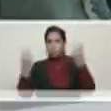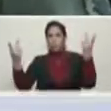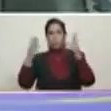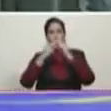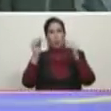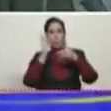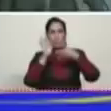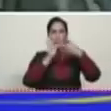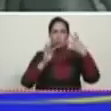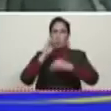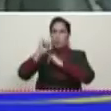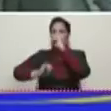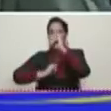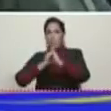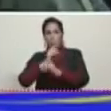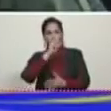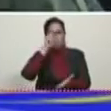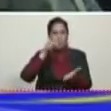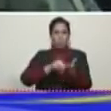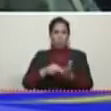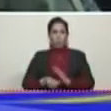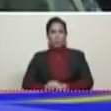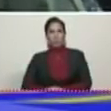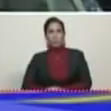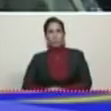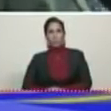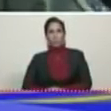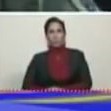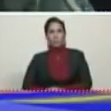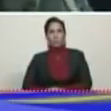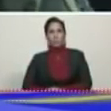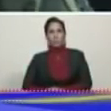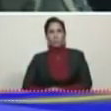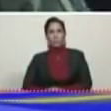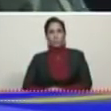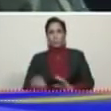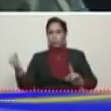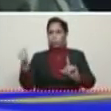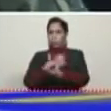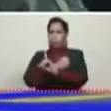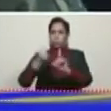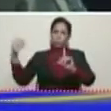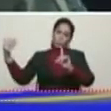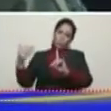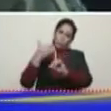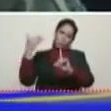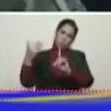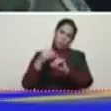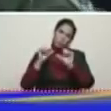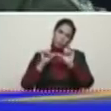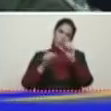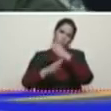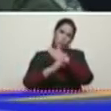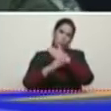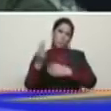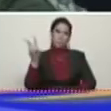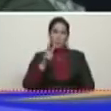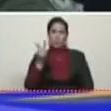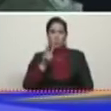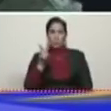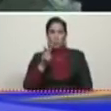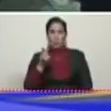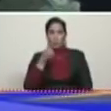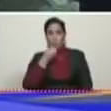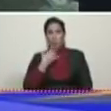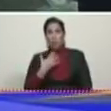factores internacionales, nacionales, que agreden constantemente a Venezuela, bueno, hay una